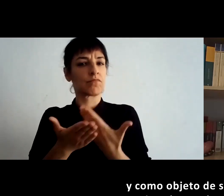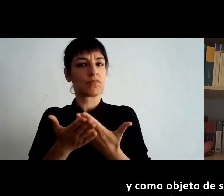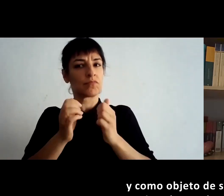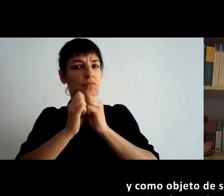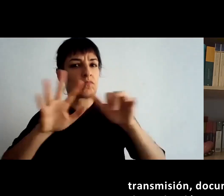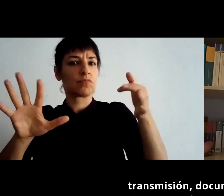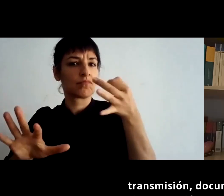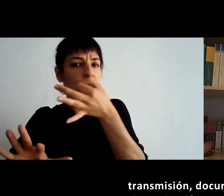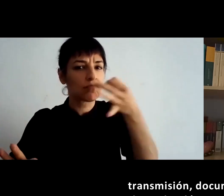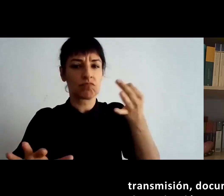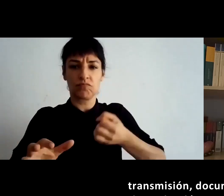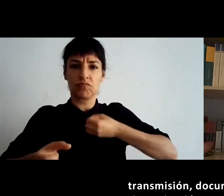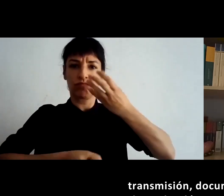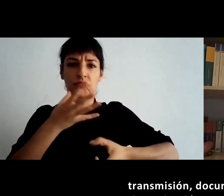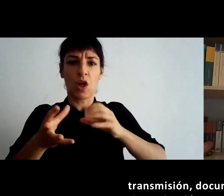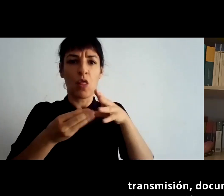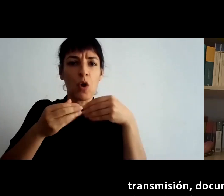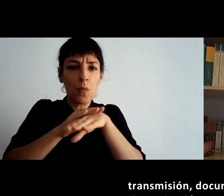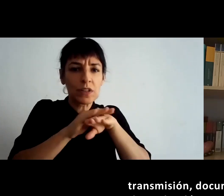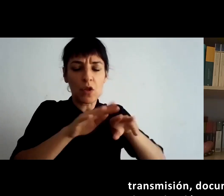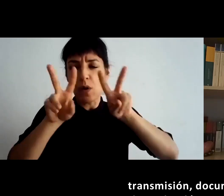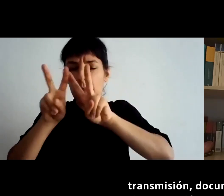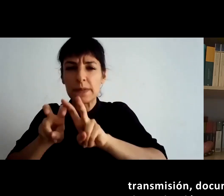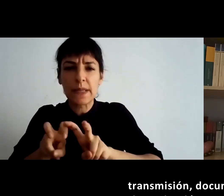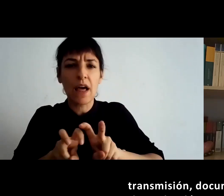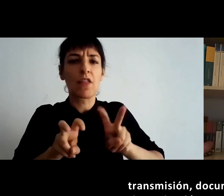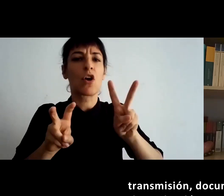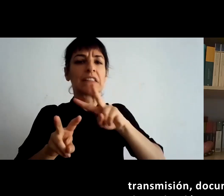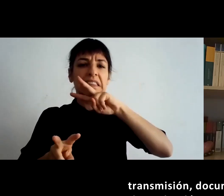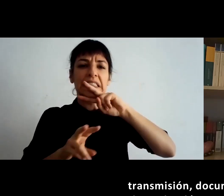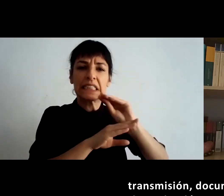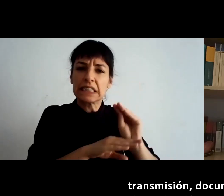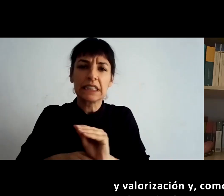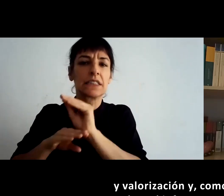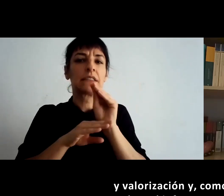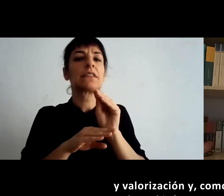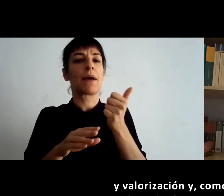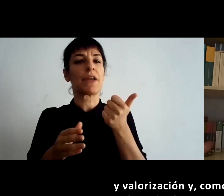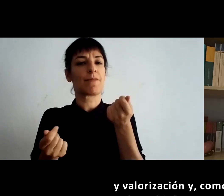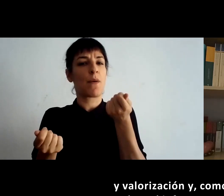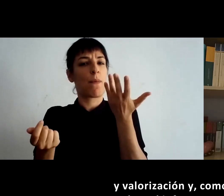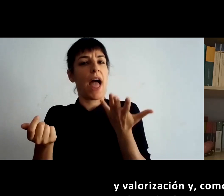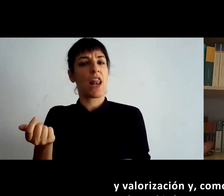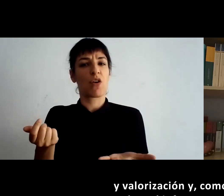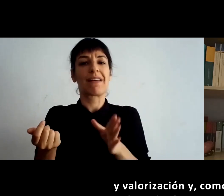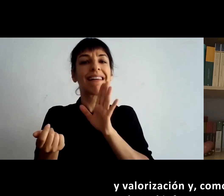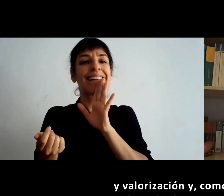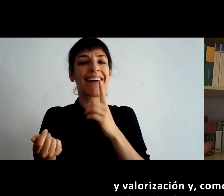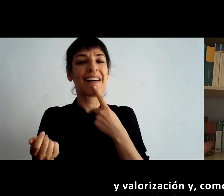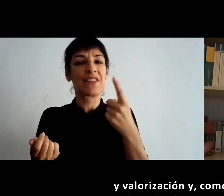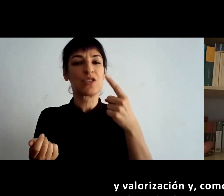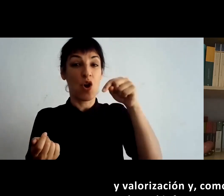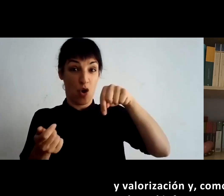difusión, transmisión, documentación, investigación, preservación y valorización y, como bien apunta hoy